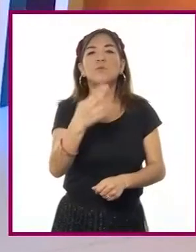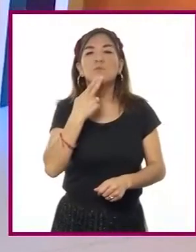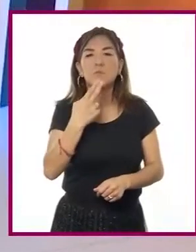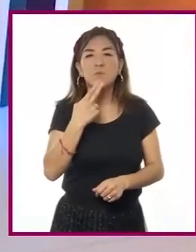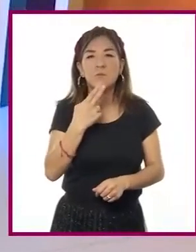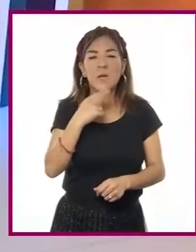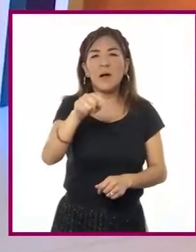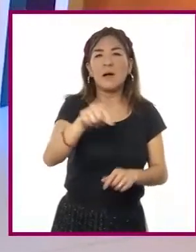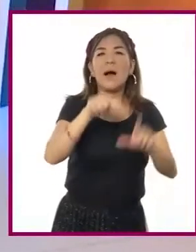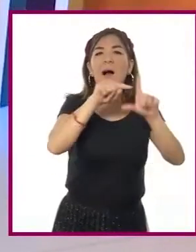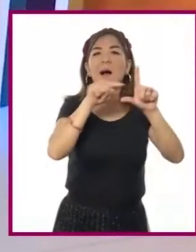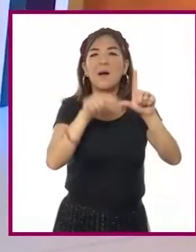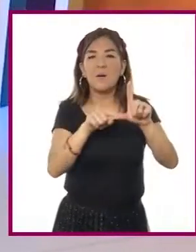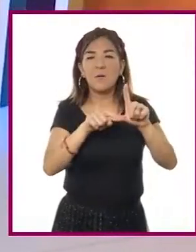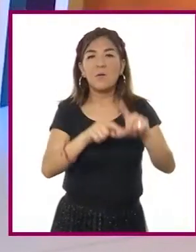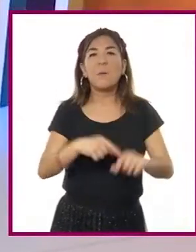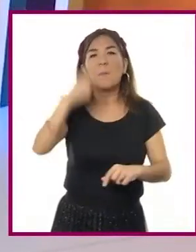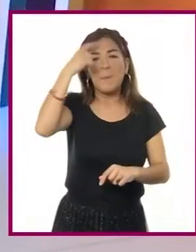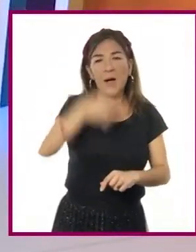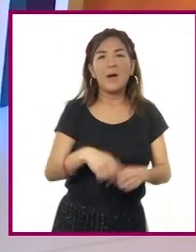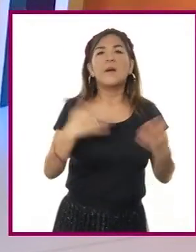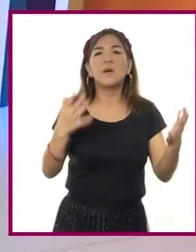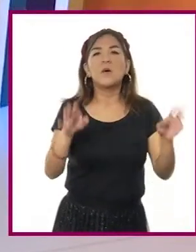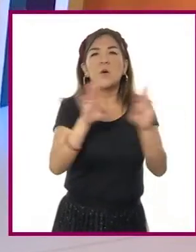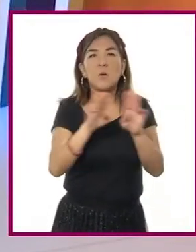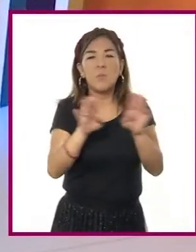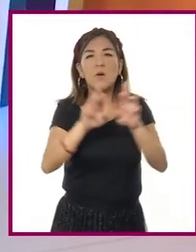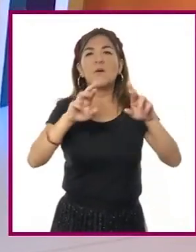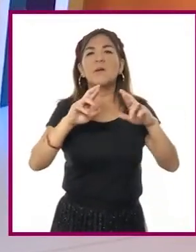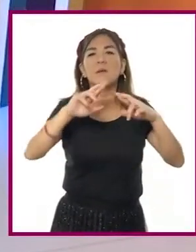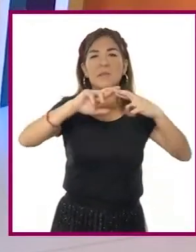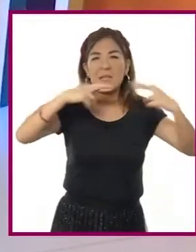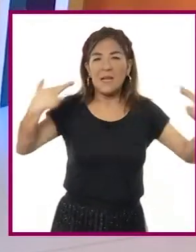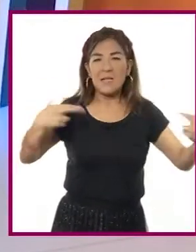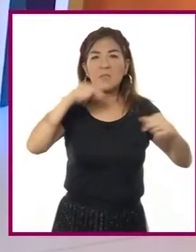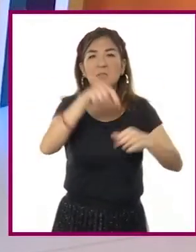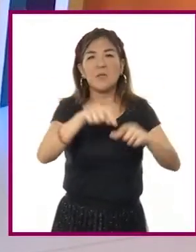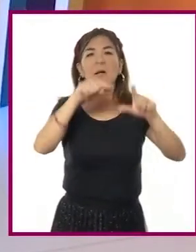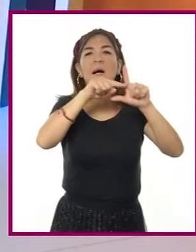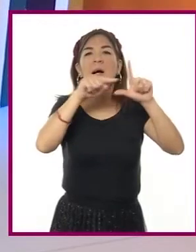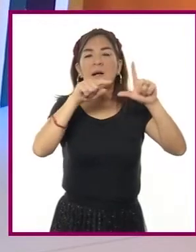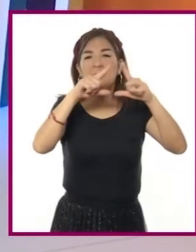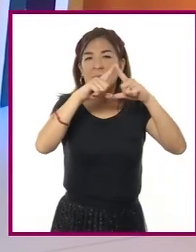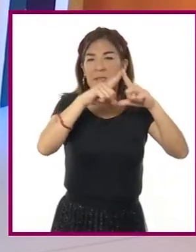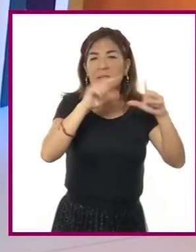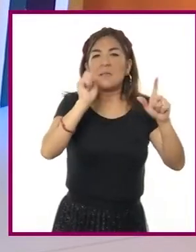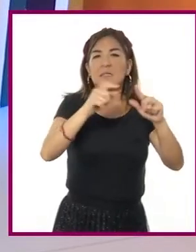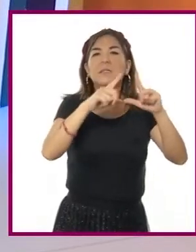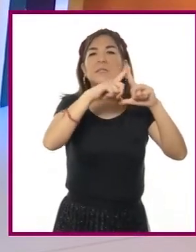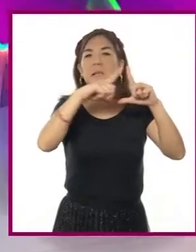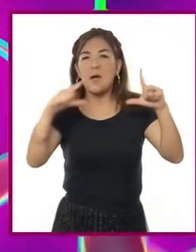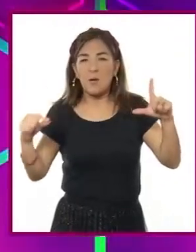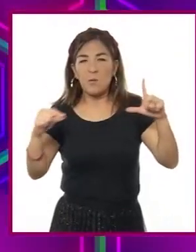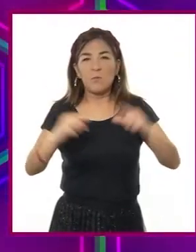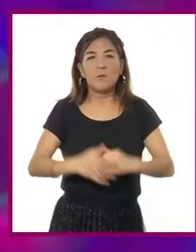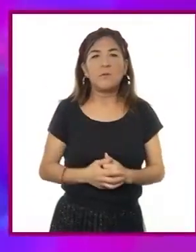de un ángulo para la construcción que explora las relaciones de un triángulo y sus ángulos internos y